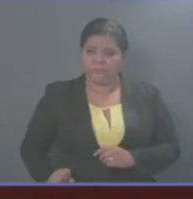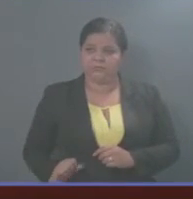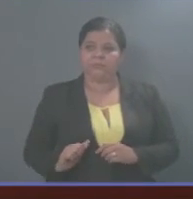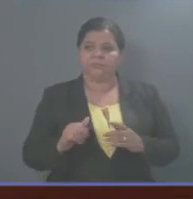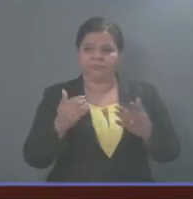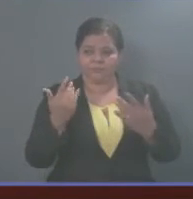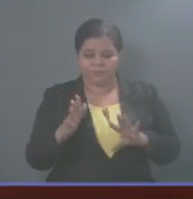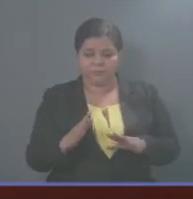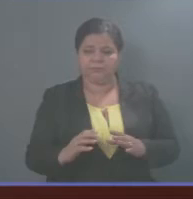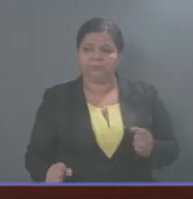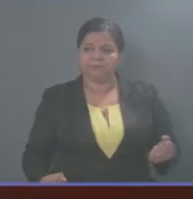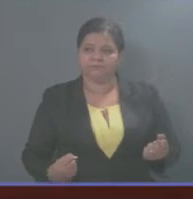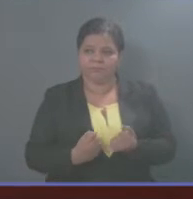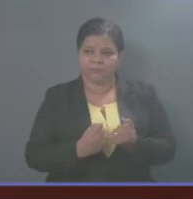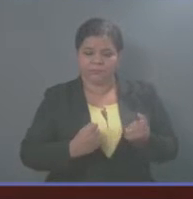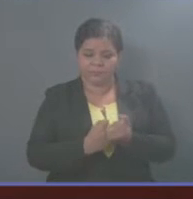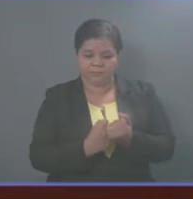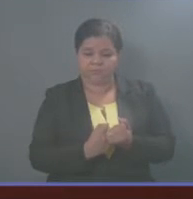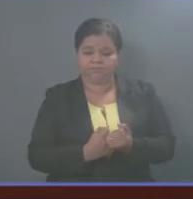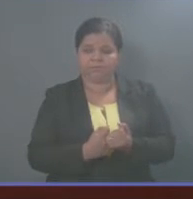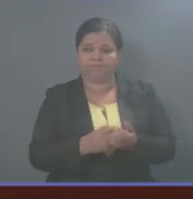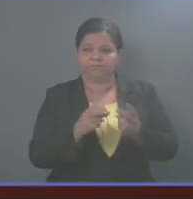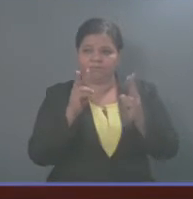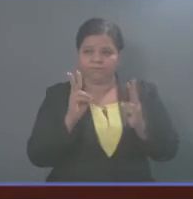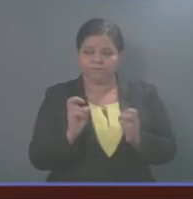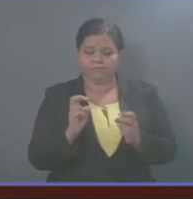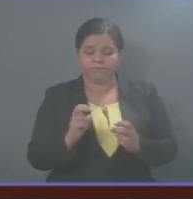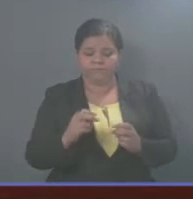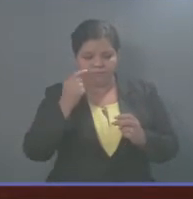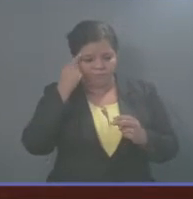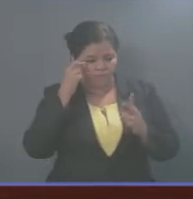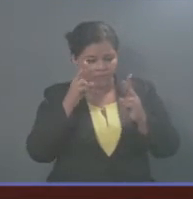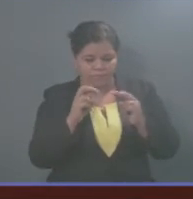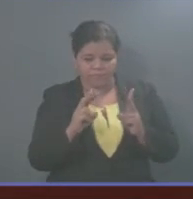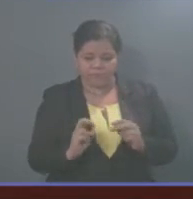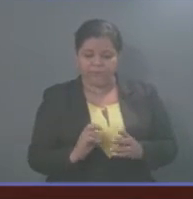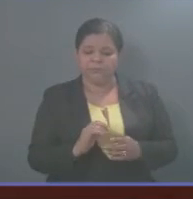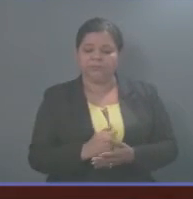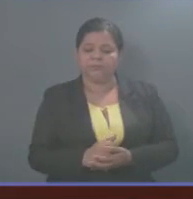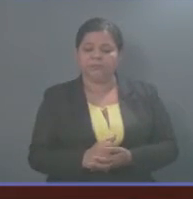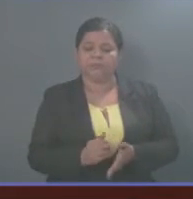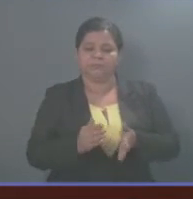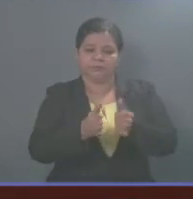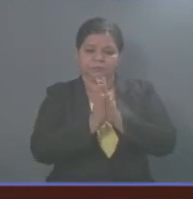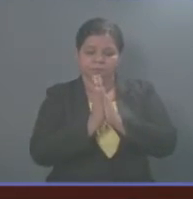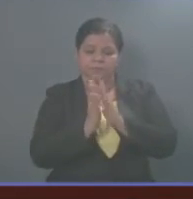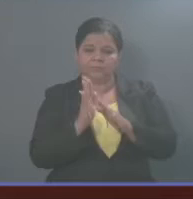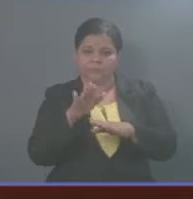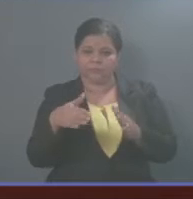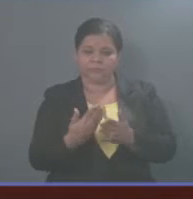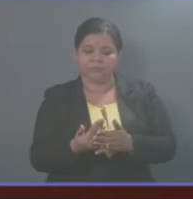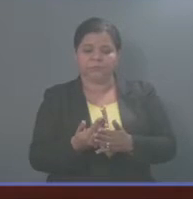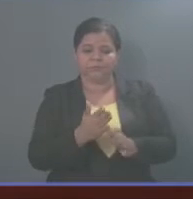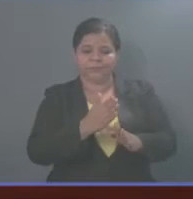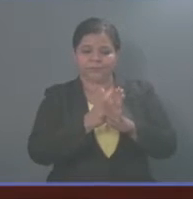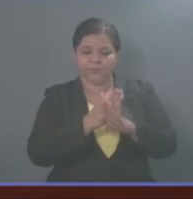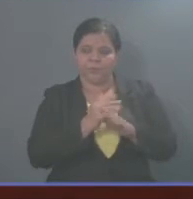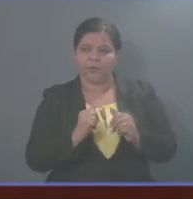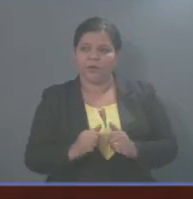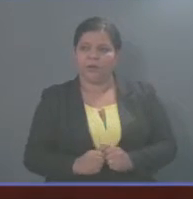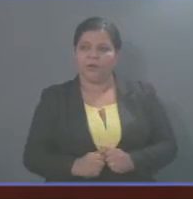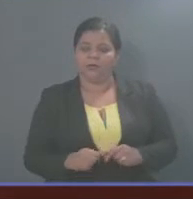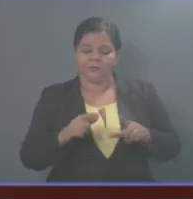relativo a la cooperación respecto al examen de solicitudes de protección.